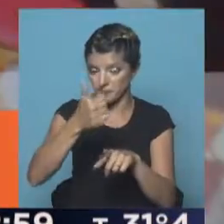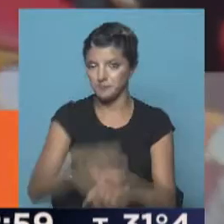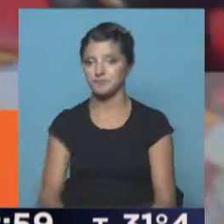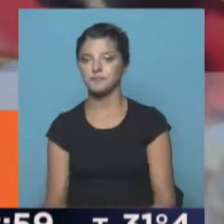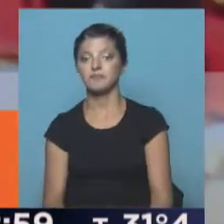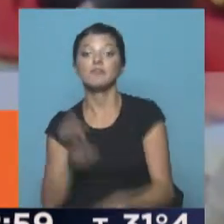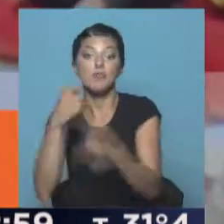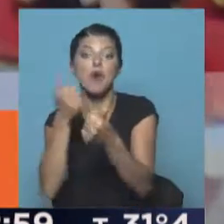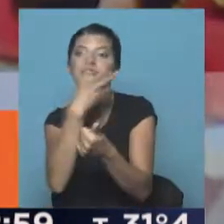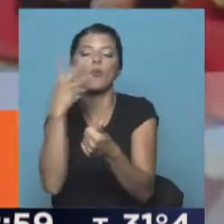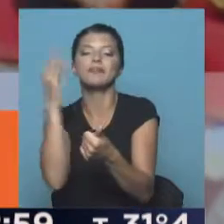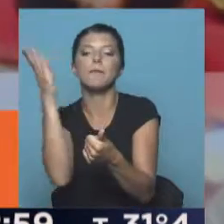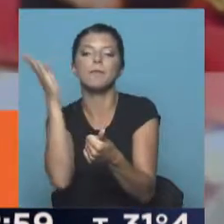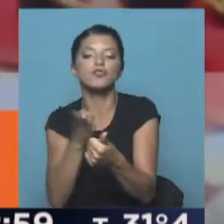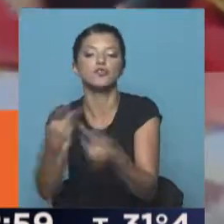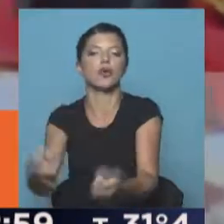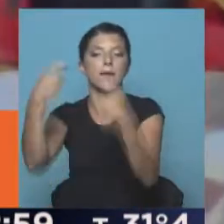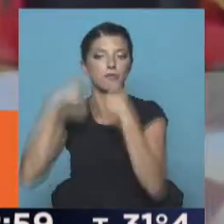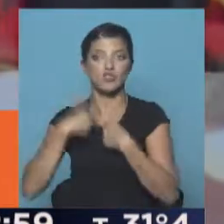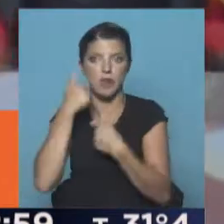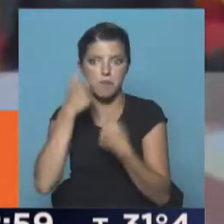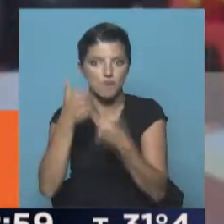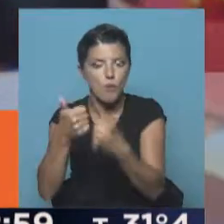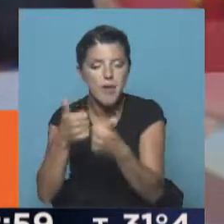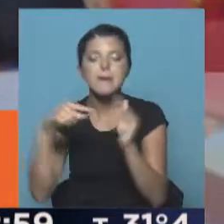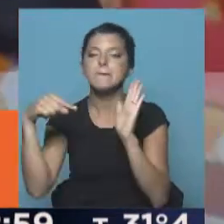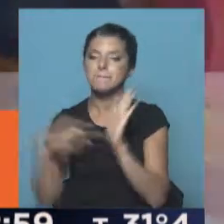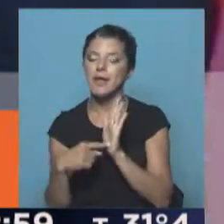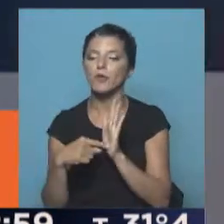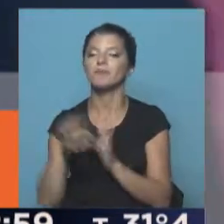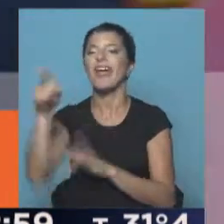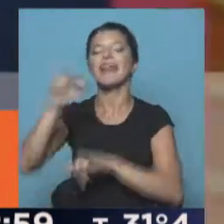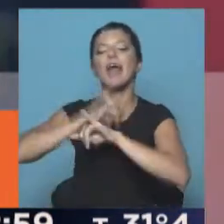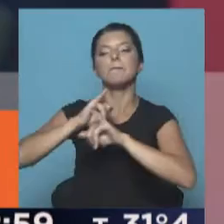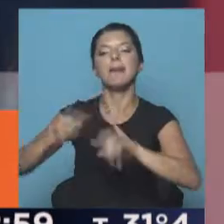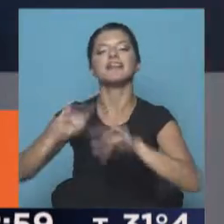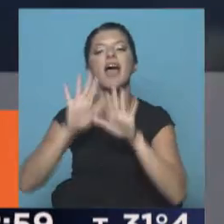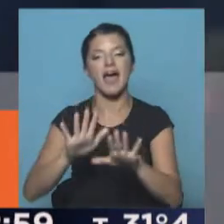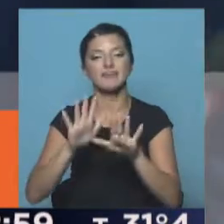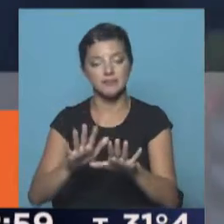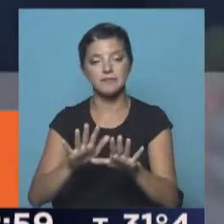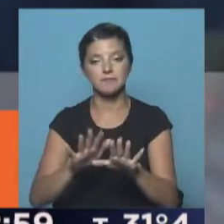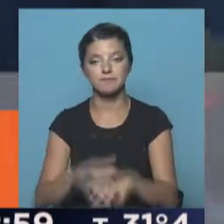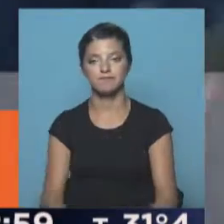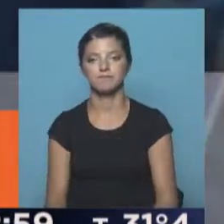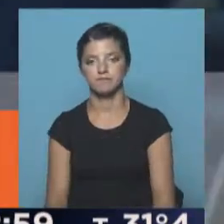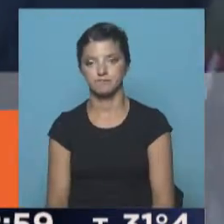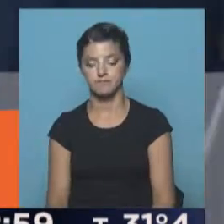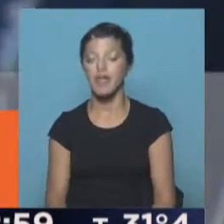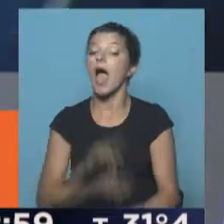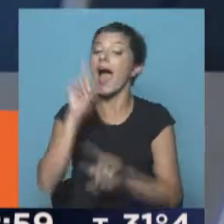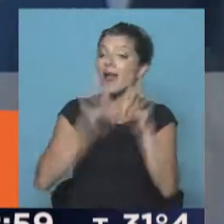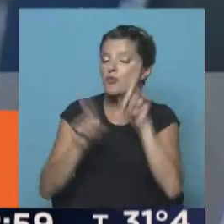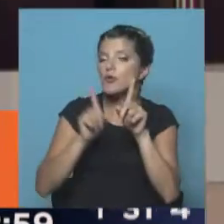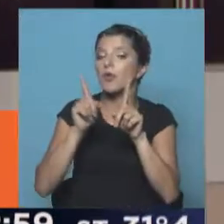elección para el gobierno. Sin embargo, una campaña planteada en esos términos, algunos decían, incluso algunos de los